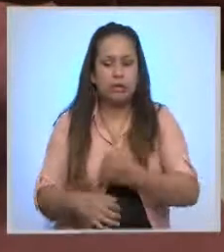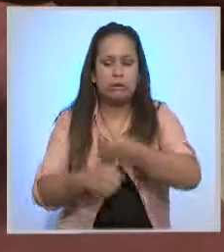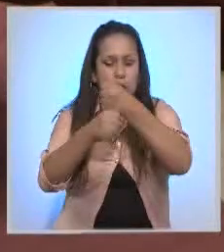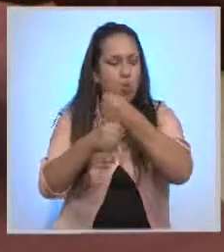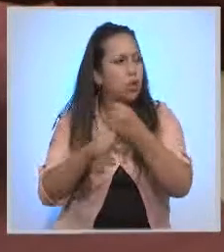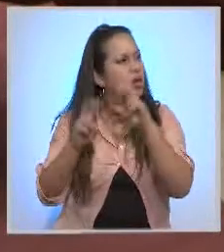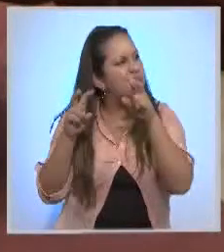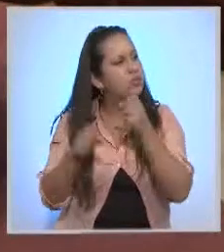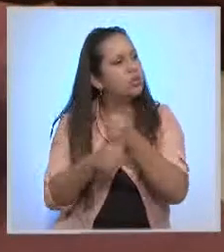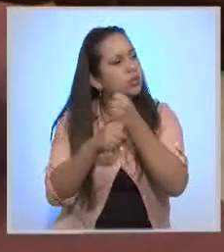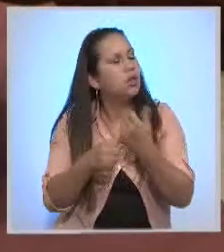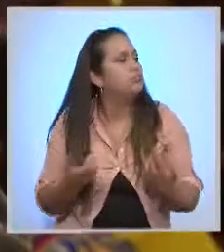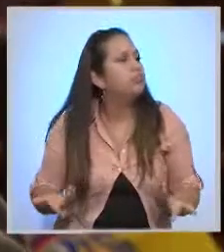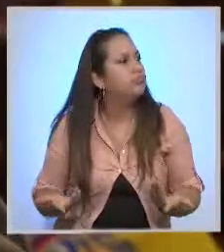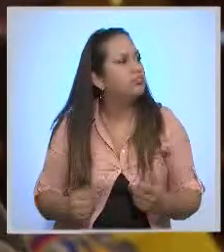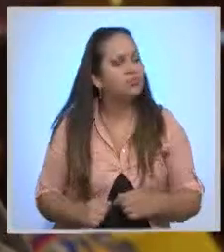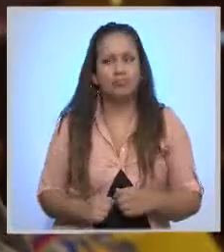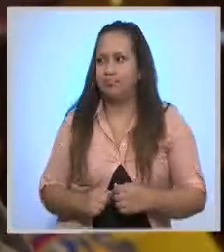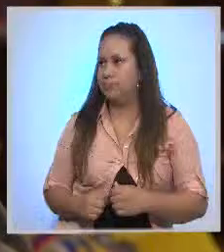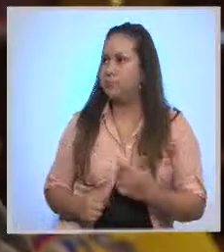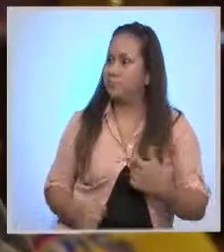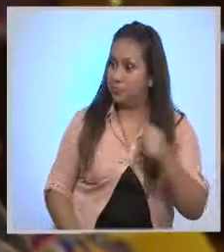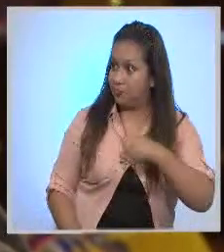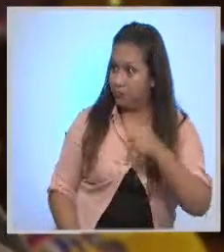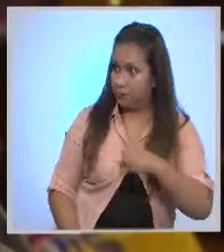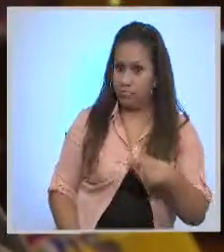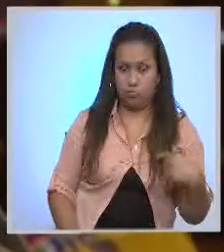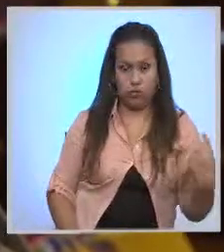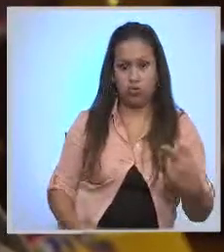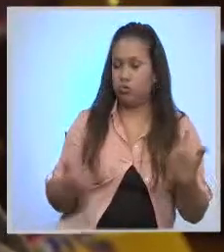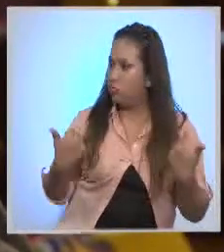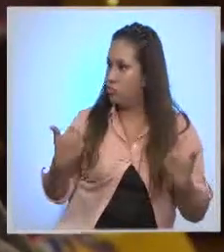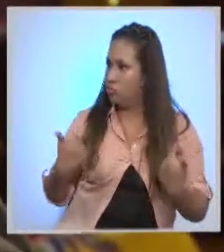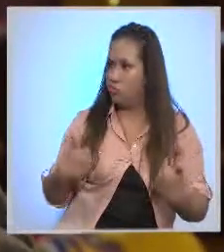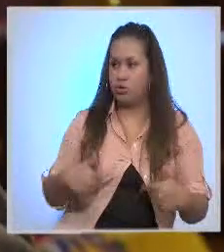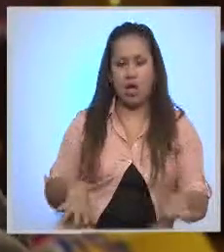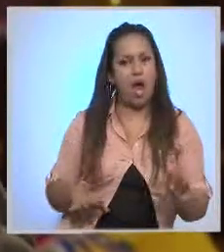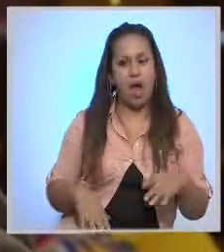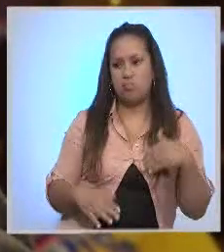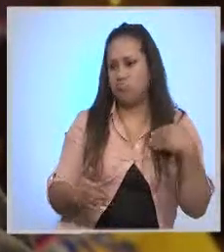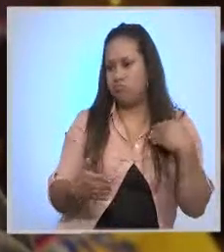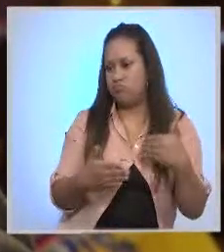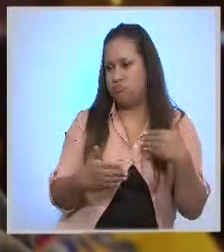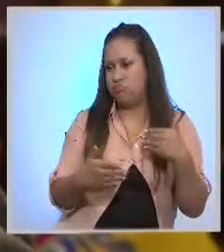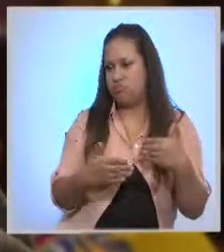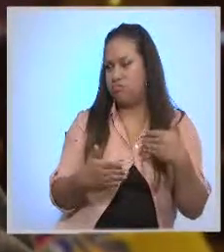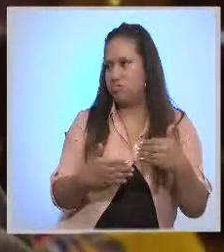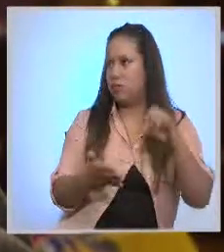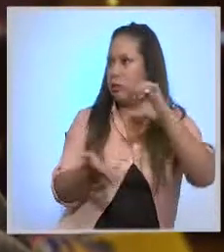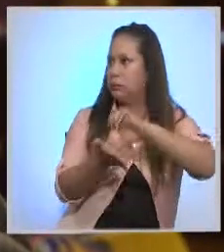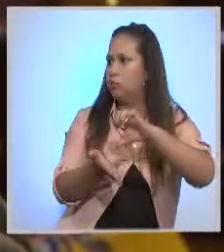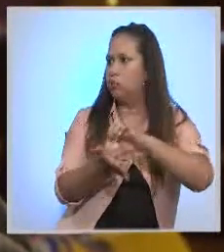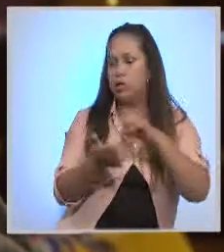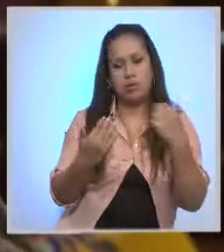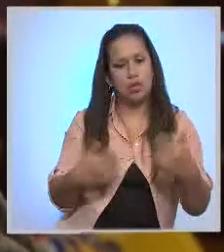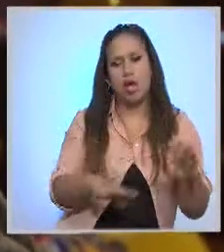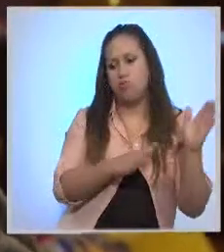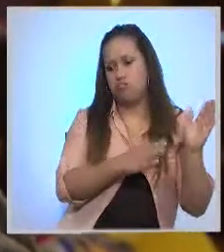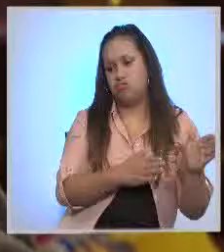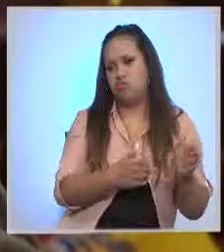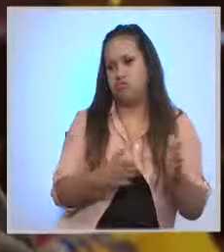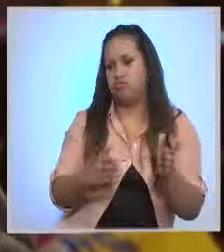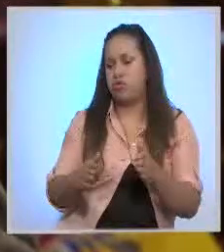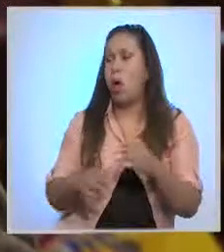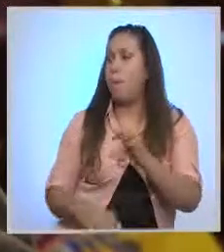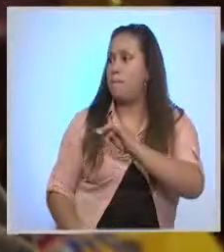bueno nosotros con alegría decirle que ya estamos prácticamente en el minuto cero en la ciudad está preparada el municipio tiene seis planes